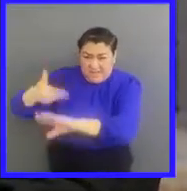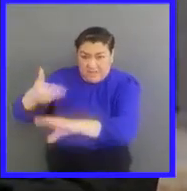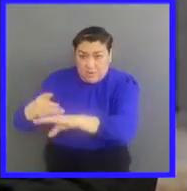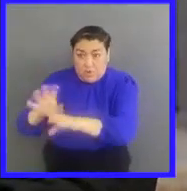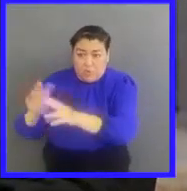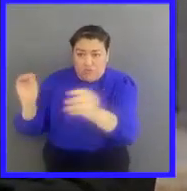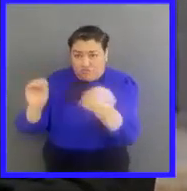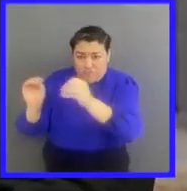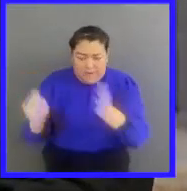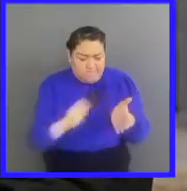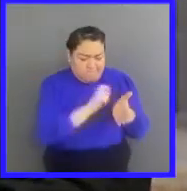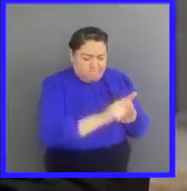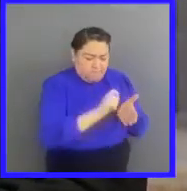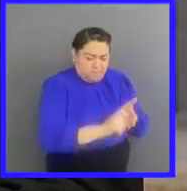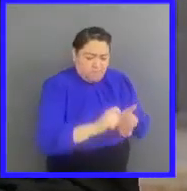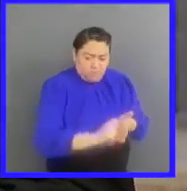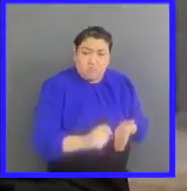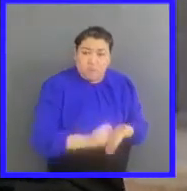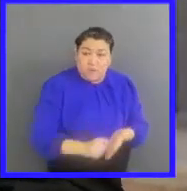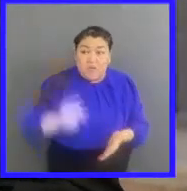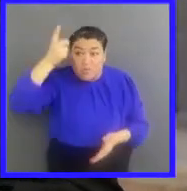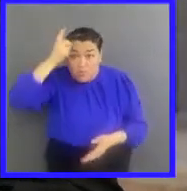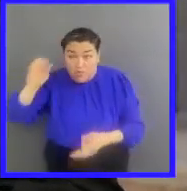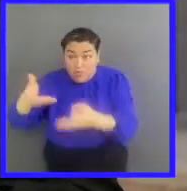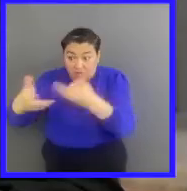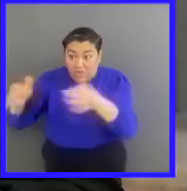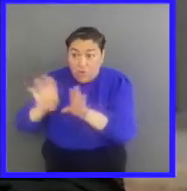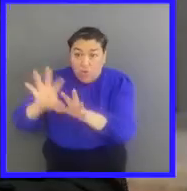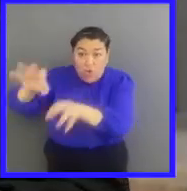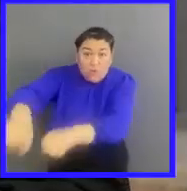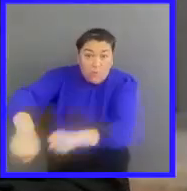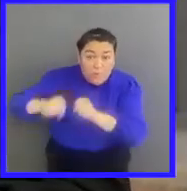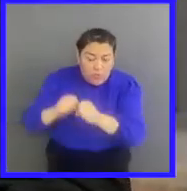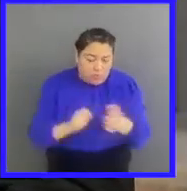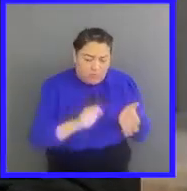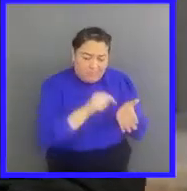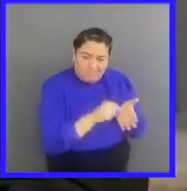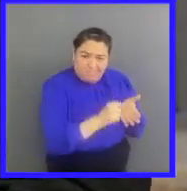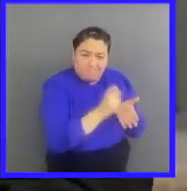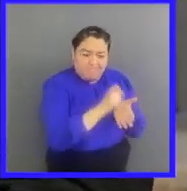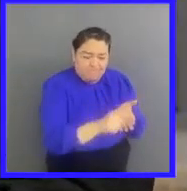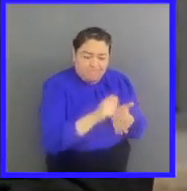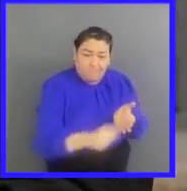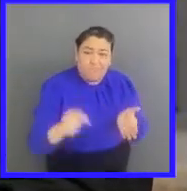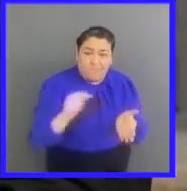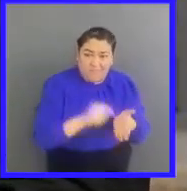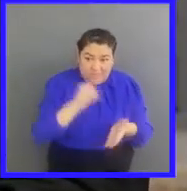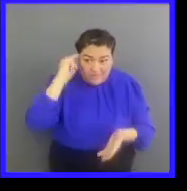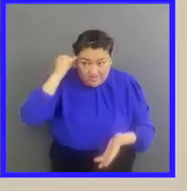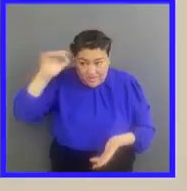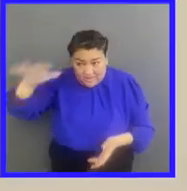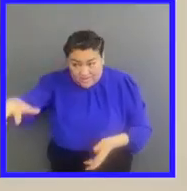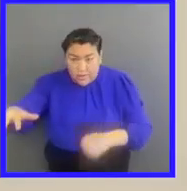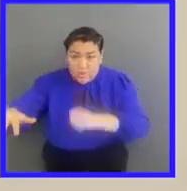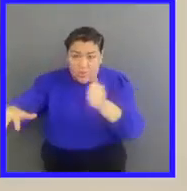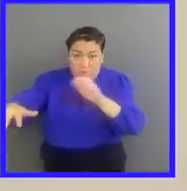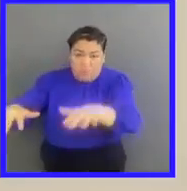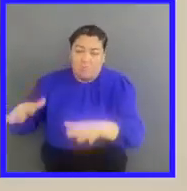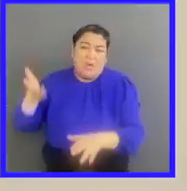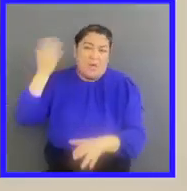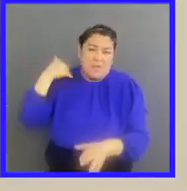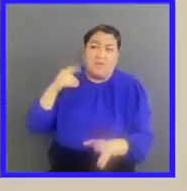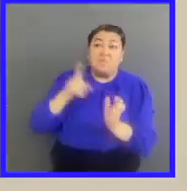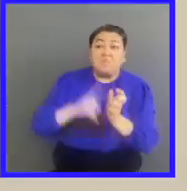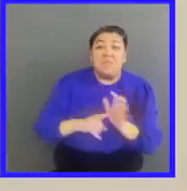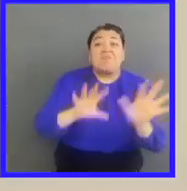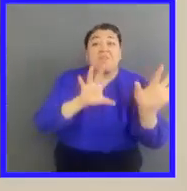las propiedades de tierras entre comunidades indígenas y herederos a mediados del siglo XVI. La exposición cuenta